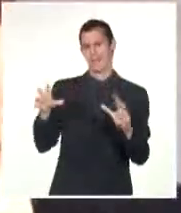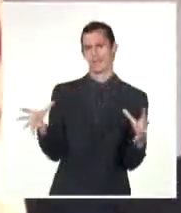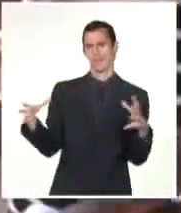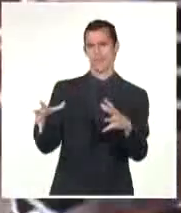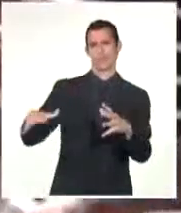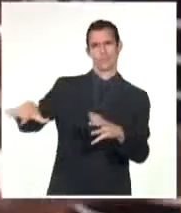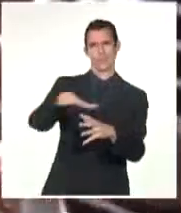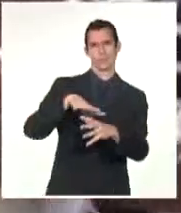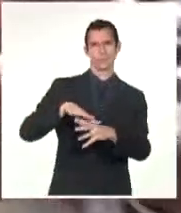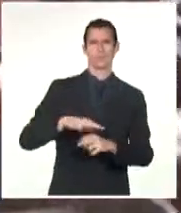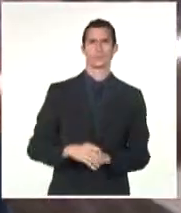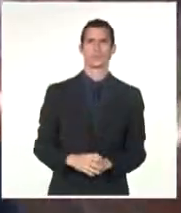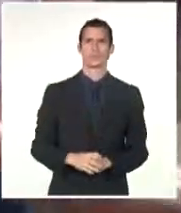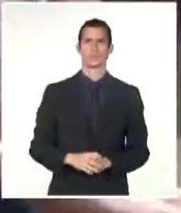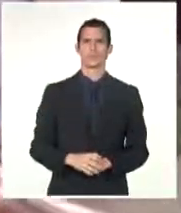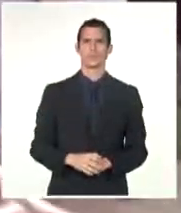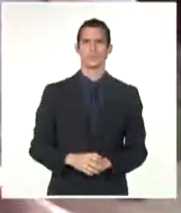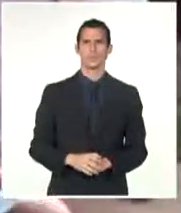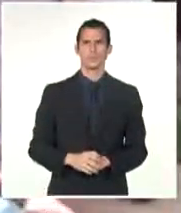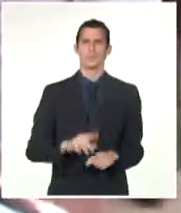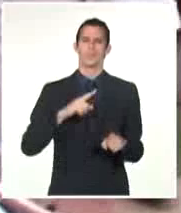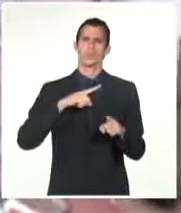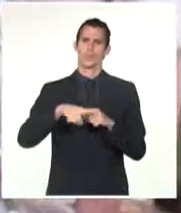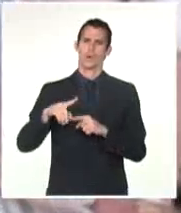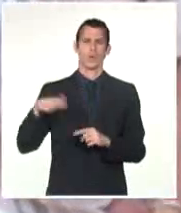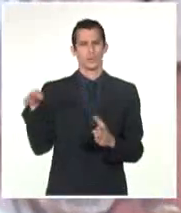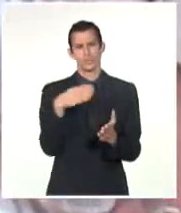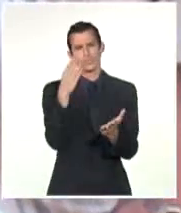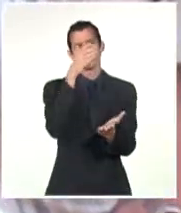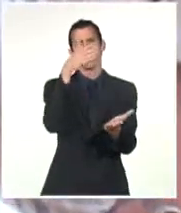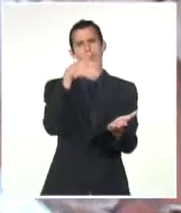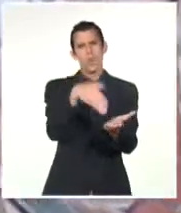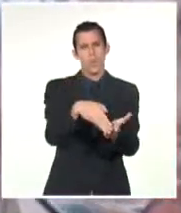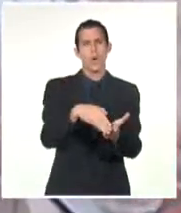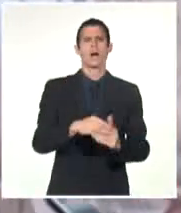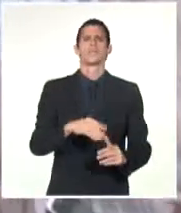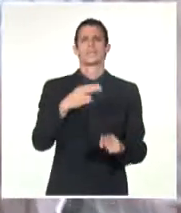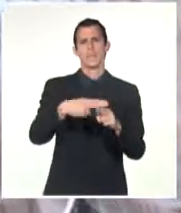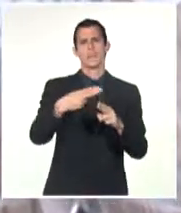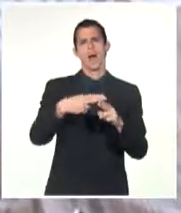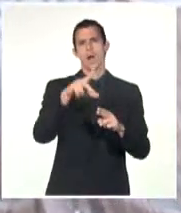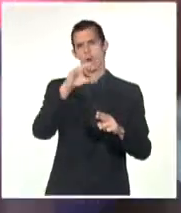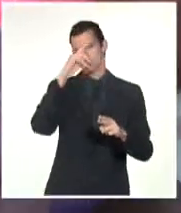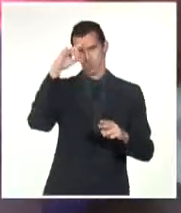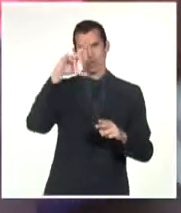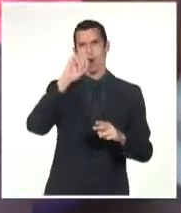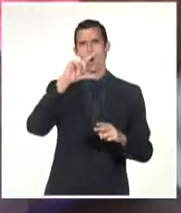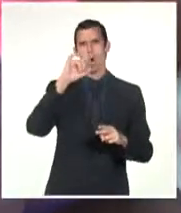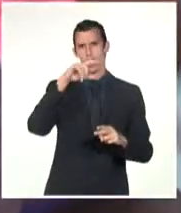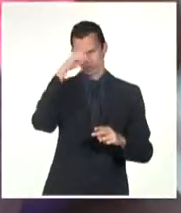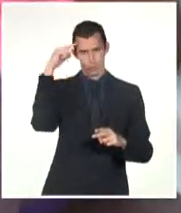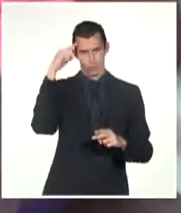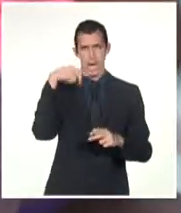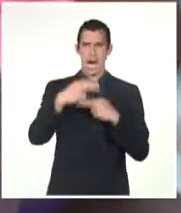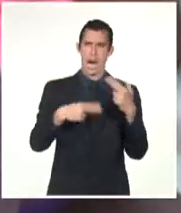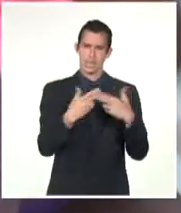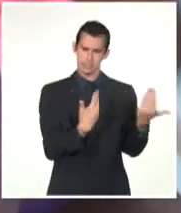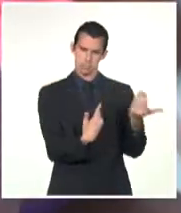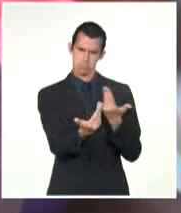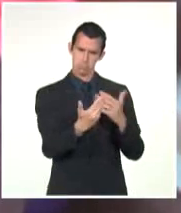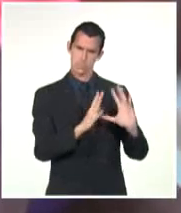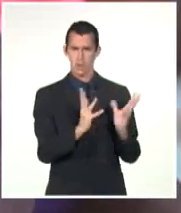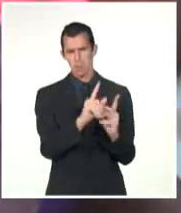circunscripción 82 Los Cocos de Centeno llegó al dirigente cubano y delis barzaga presidente del Consejo popular explicó que entre las principales